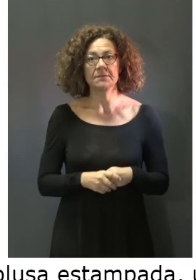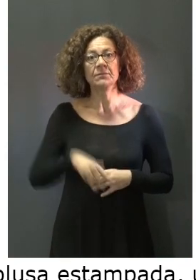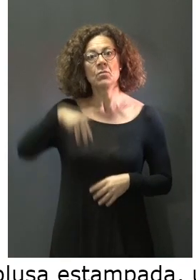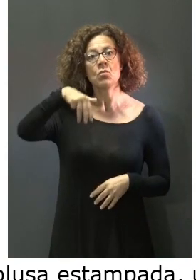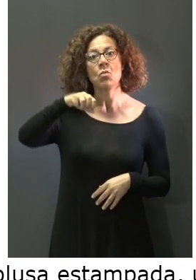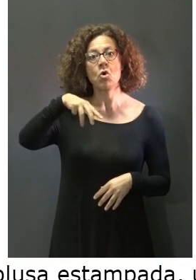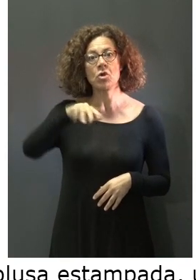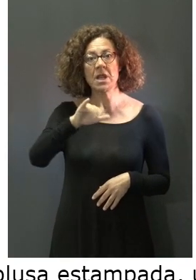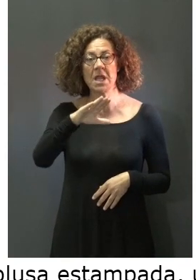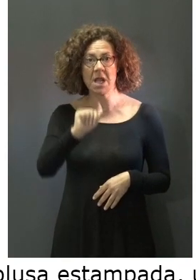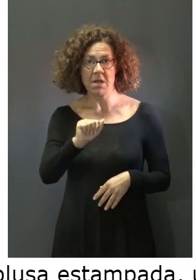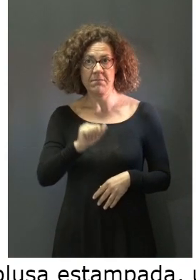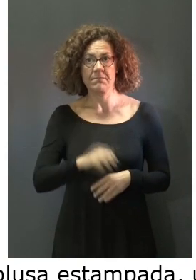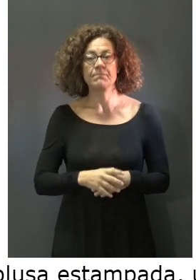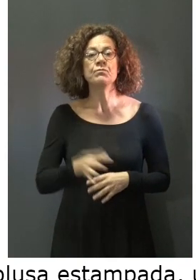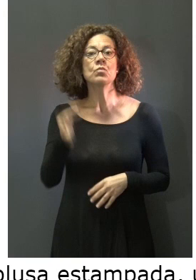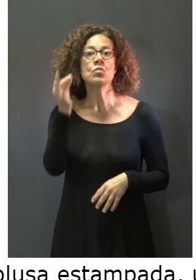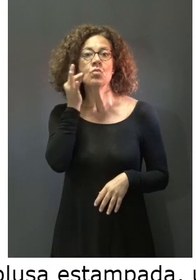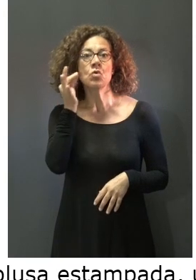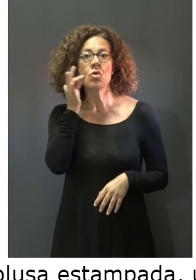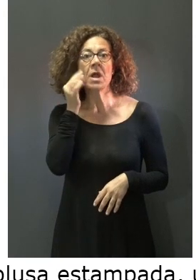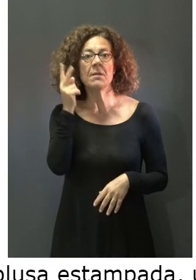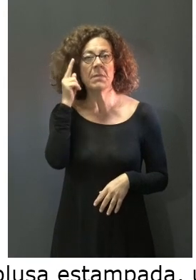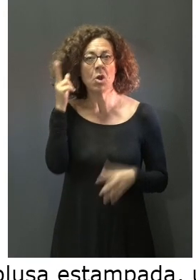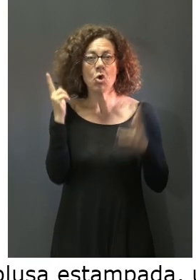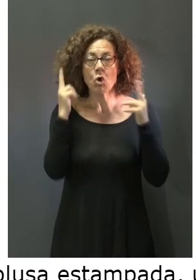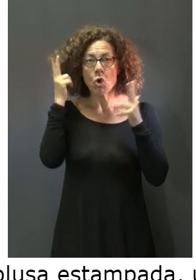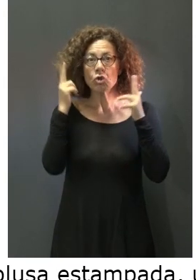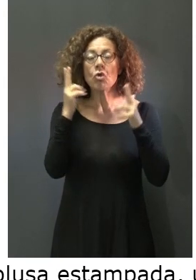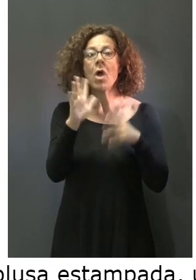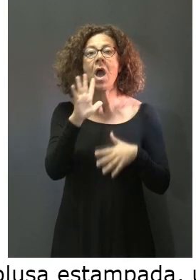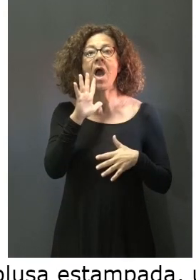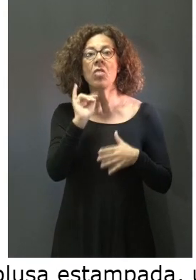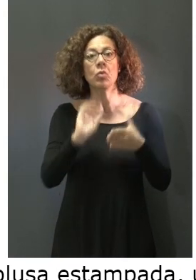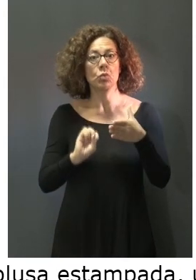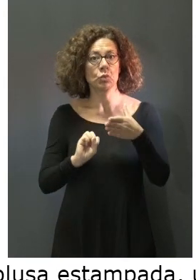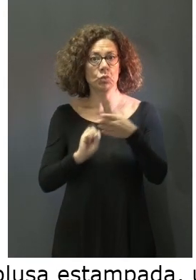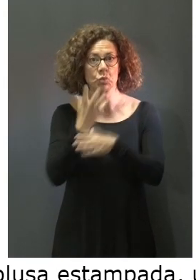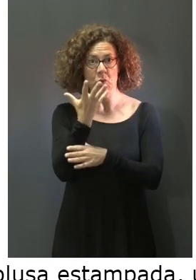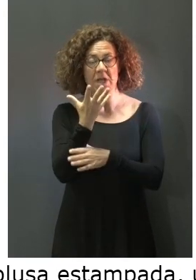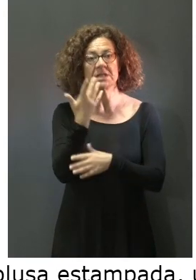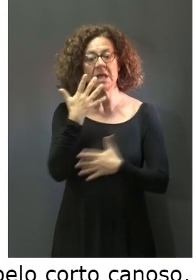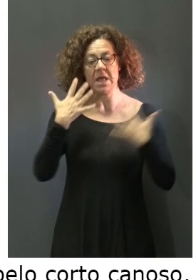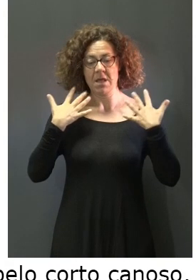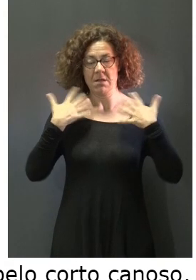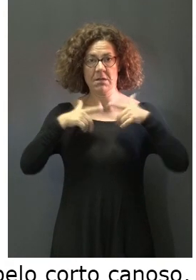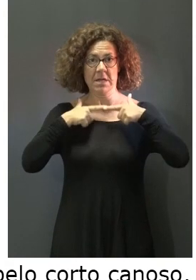Mónica, mujer de pelo corto, azul turquesa, con una blusa de rayas.